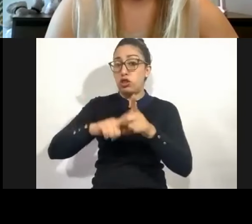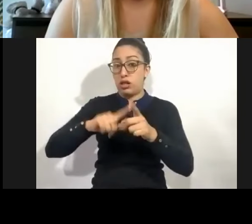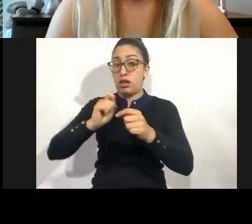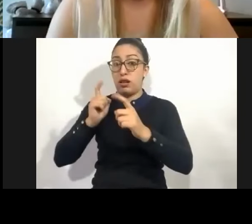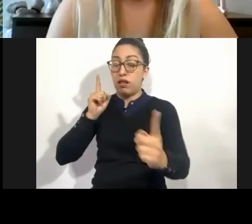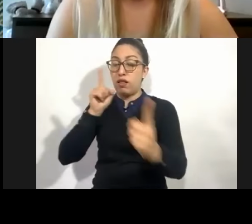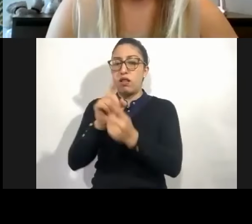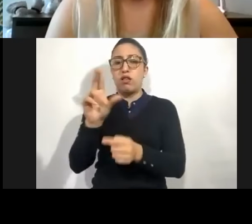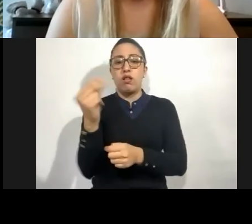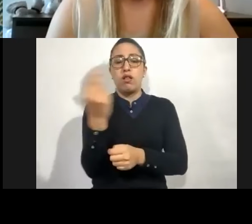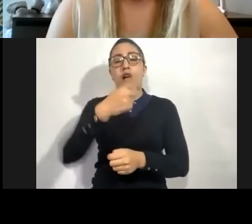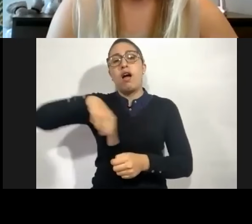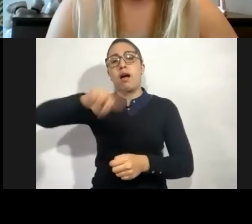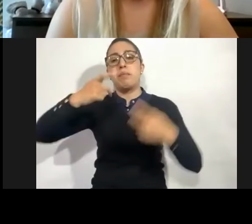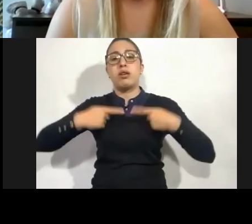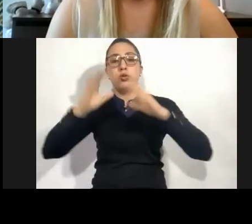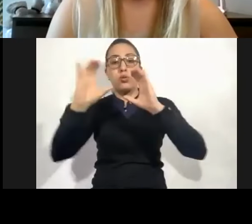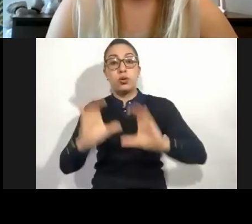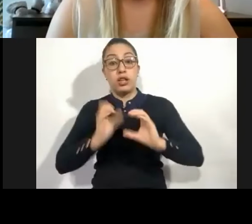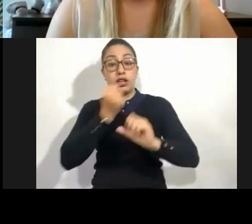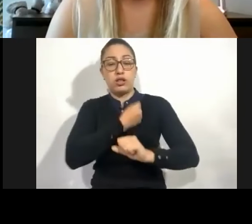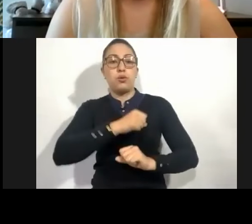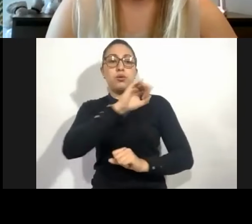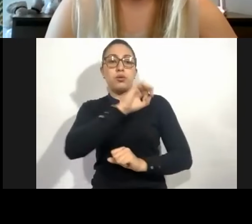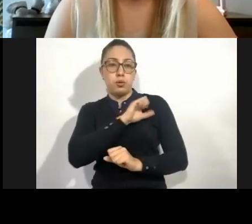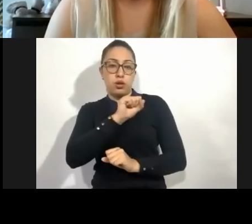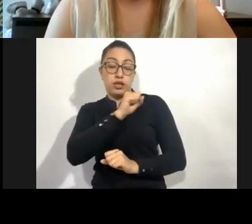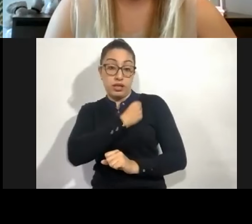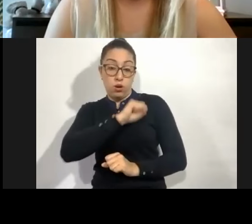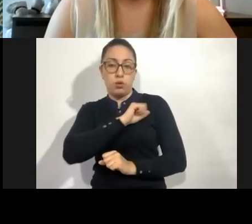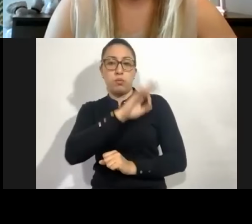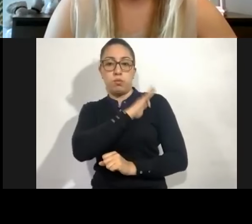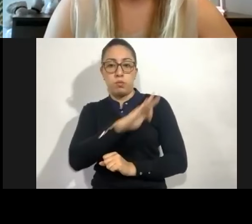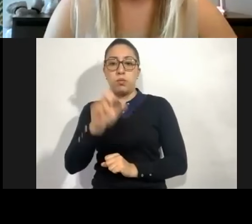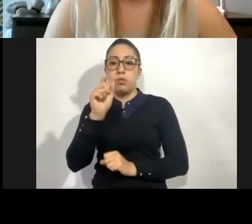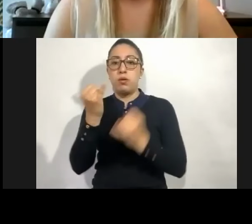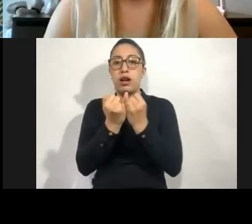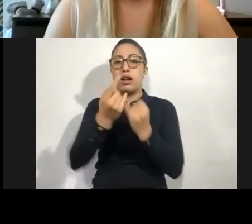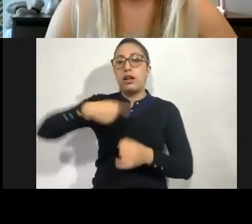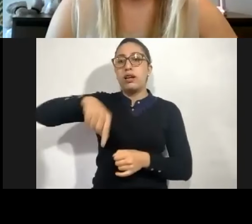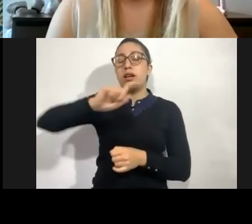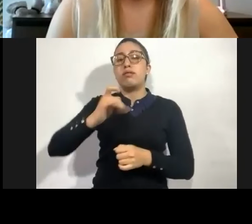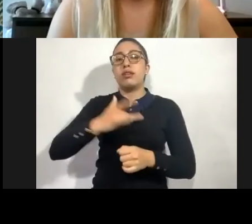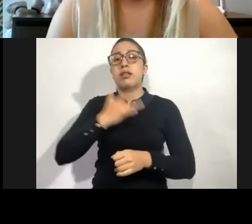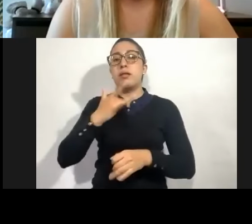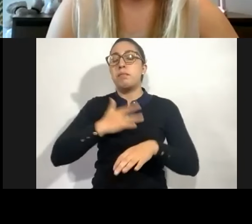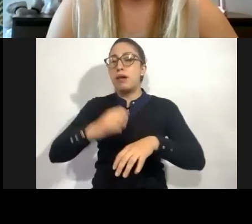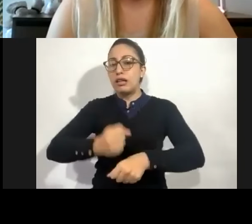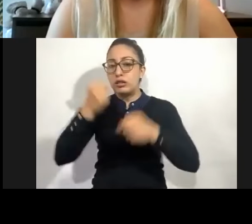contribuyentes, cuida su salud y también mejora la seguridad jurídica de la recaudación de la